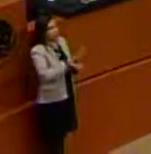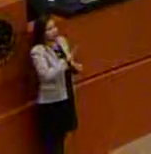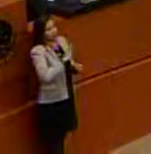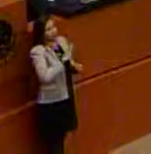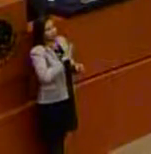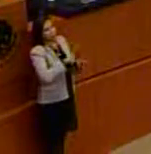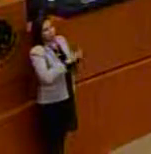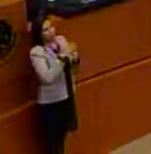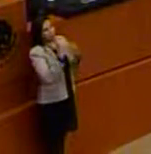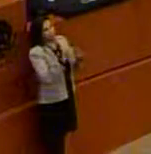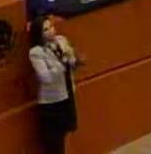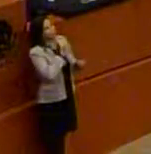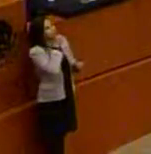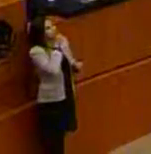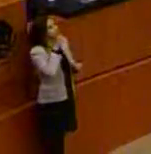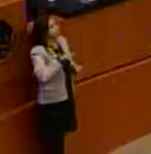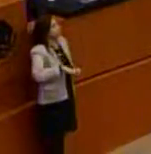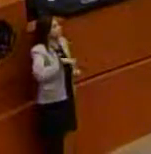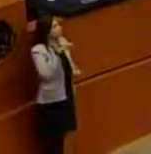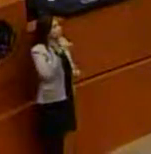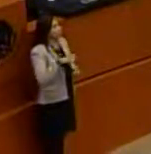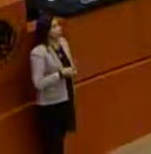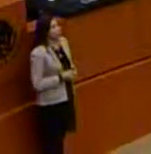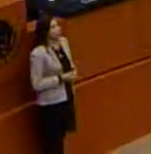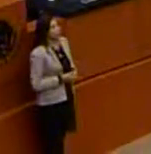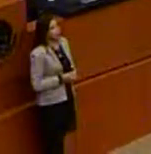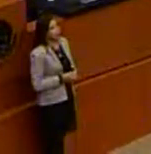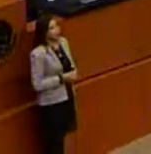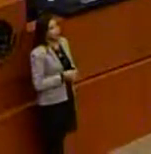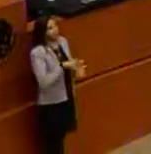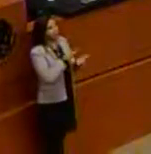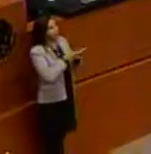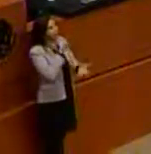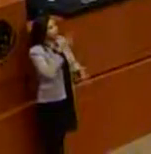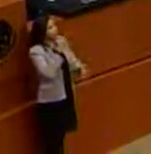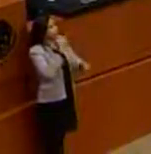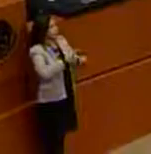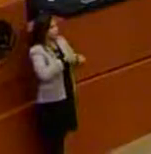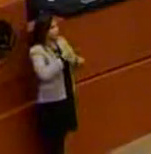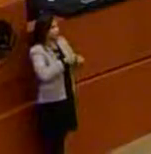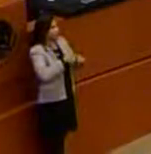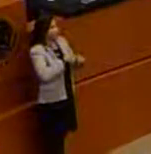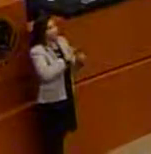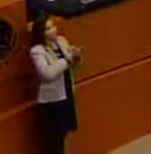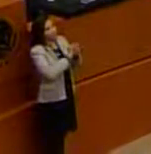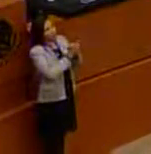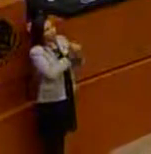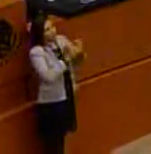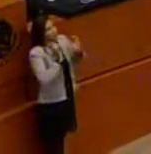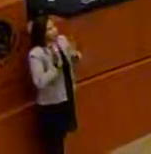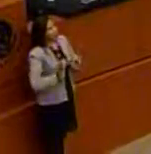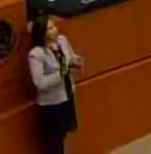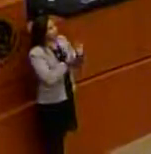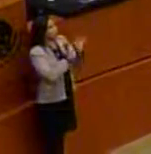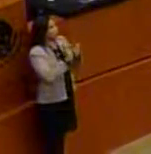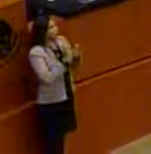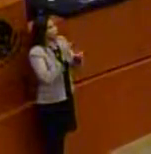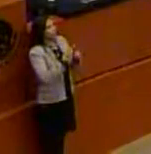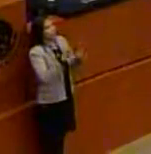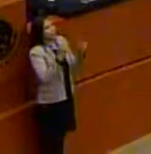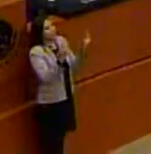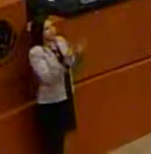población mucho más longeva, con mayores enfermedades crónico-degenerativas,